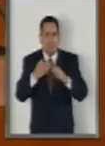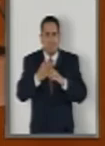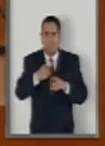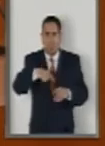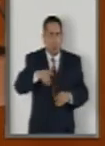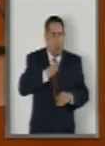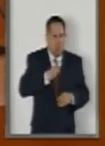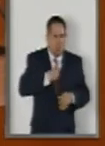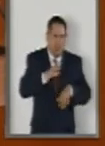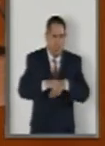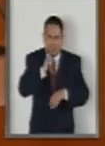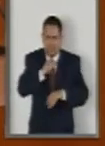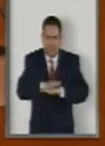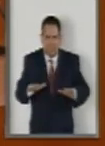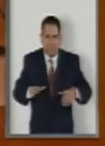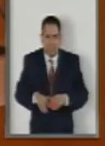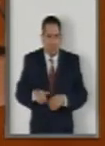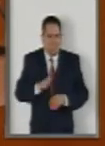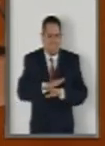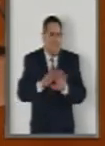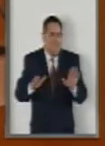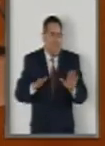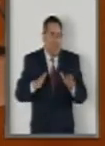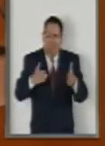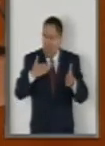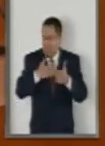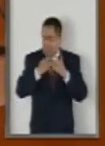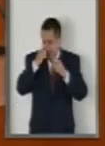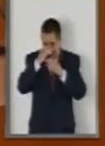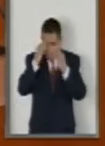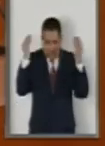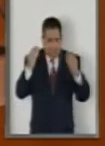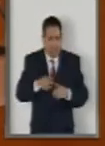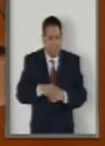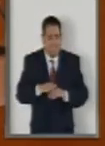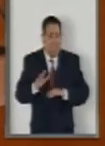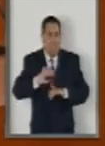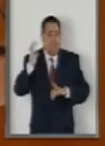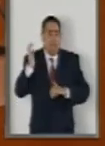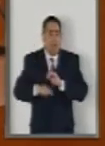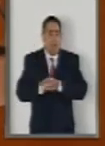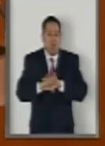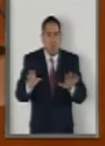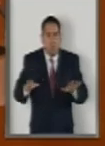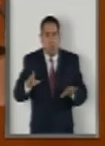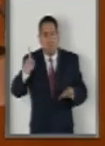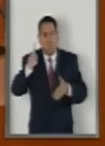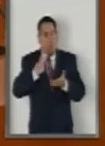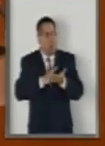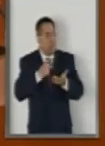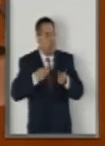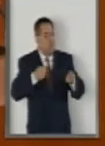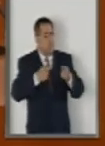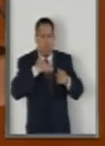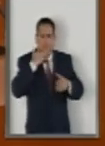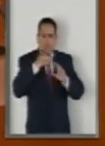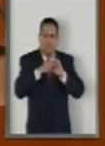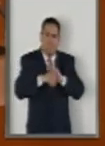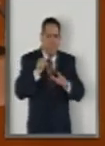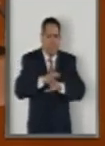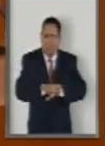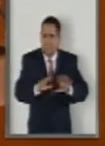más, que esto ya llegó a su fin, que ya se acabó la explotación del país, el